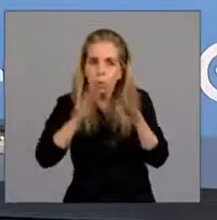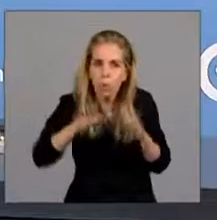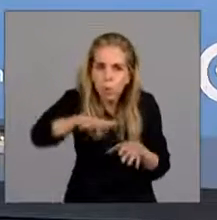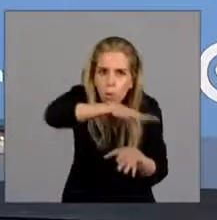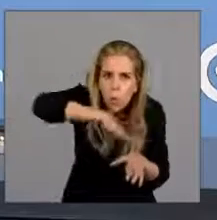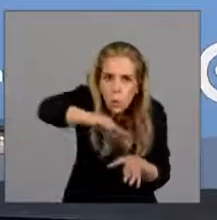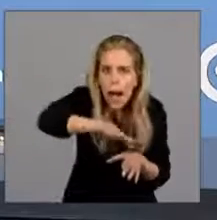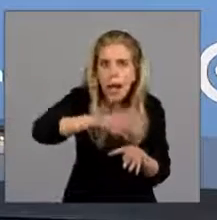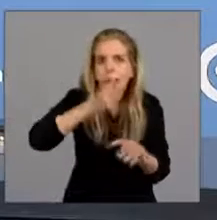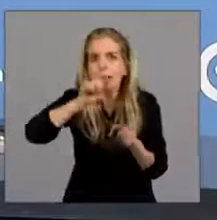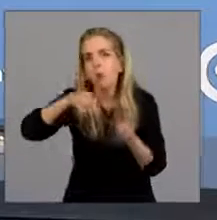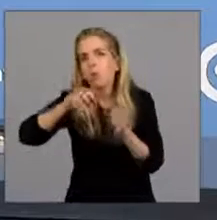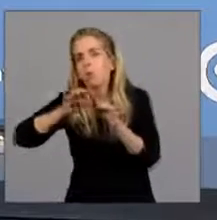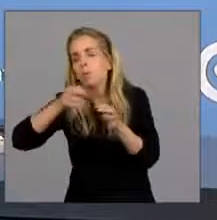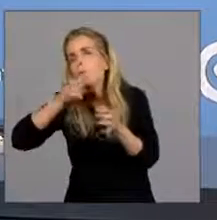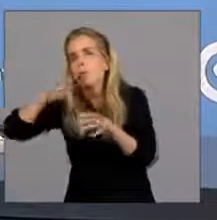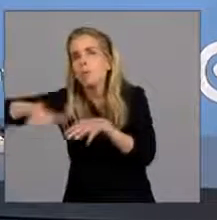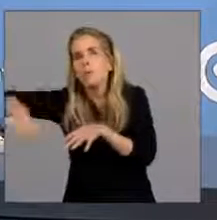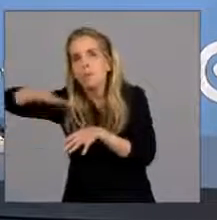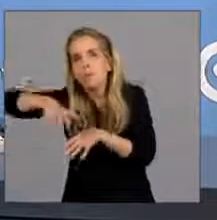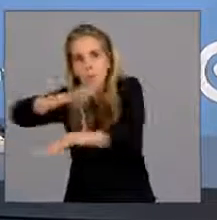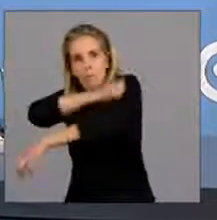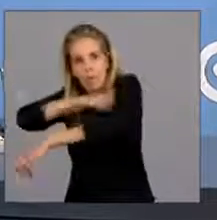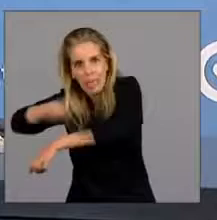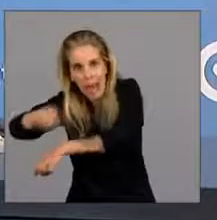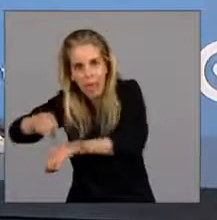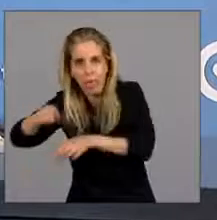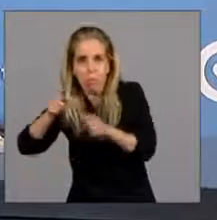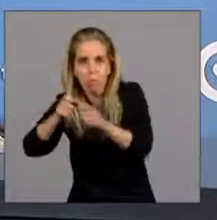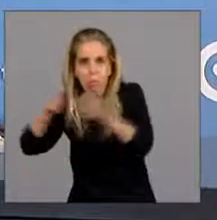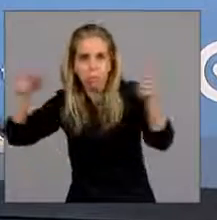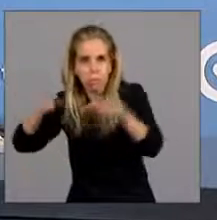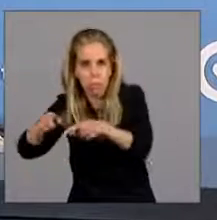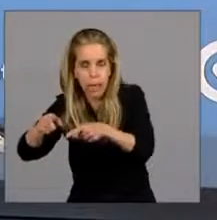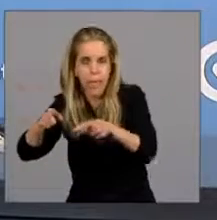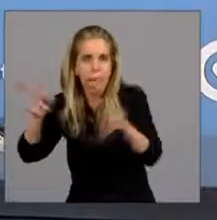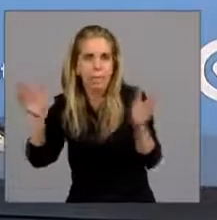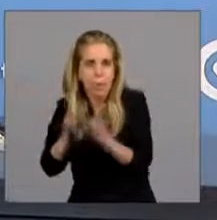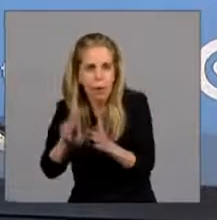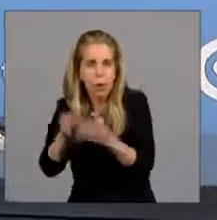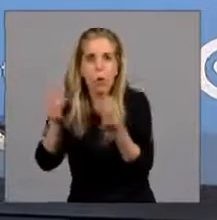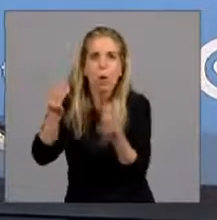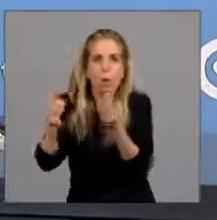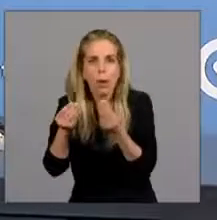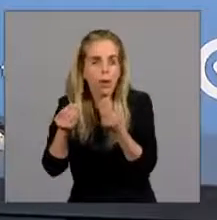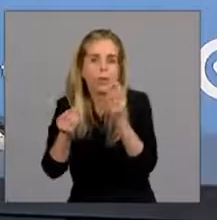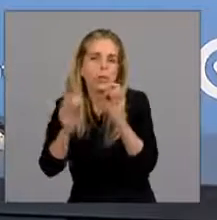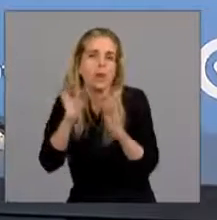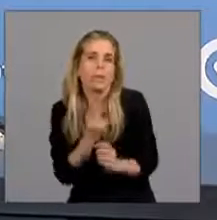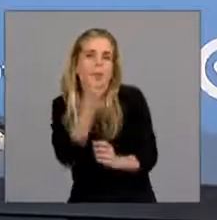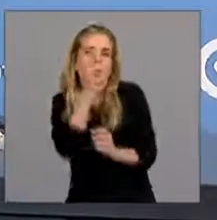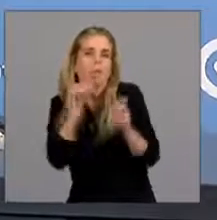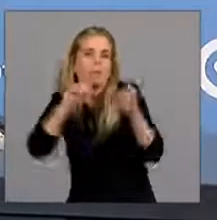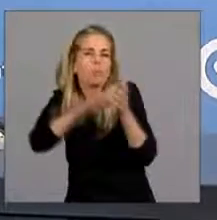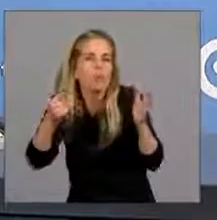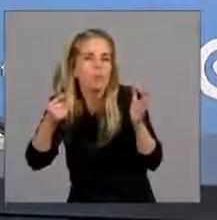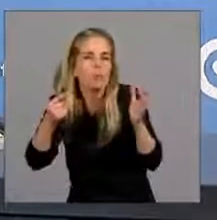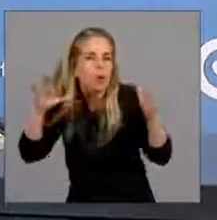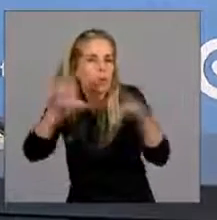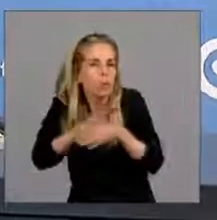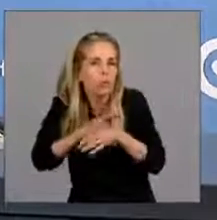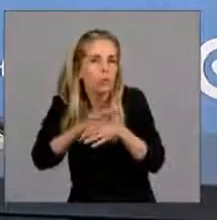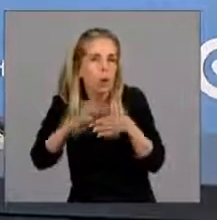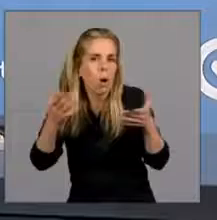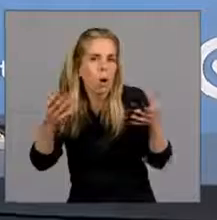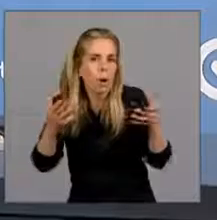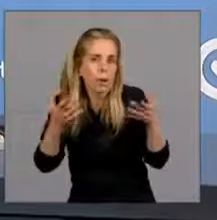si tenés en algún caso como los barrios vulnerables donde estemos yendo para abajo, es un dato alentador. Digo, no es un solo dato que matemáticamente te